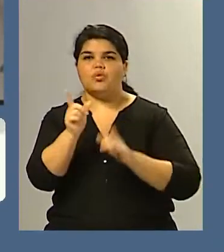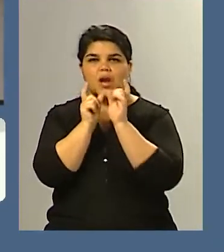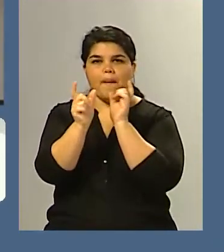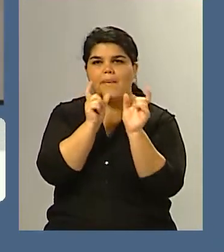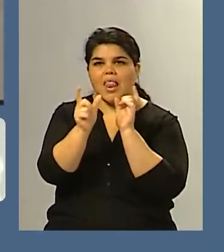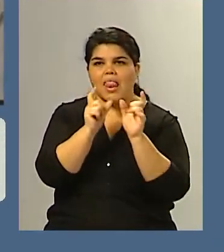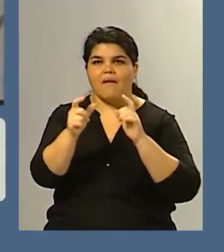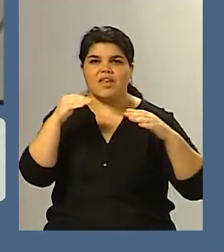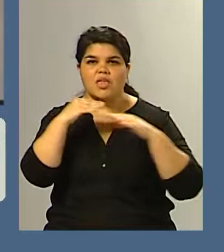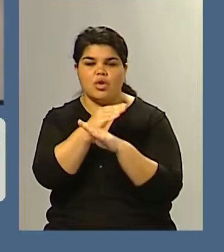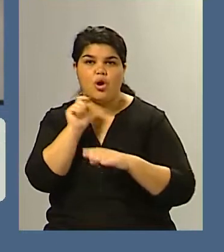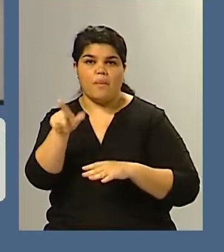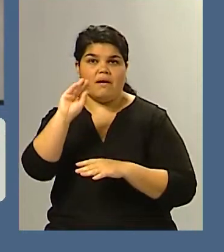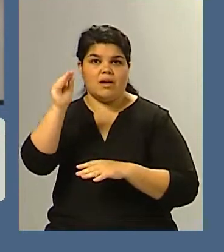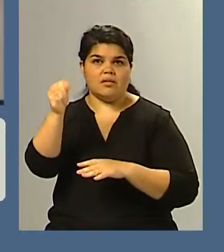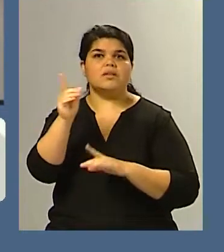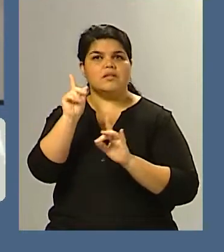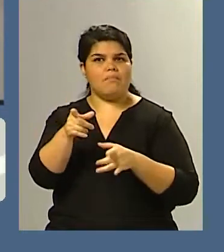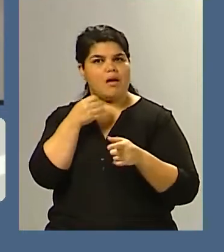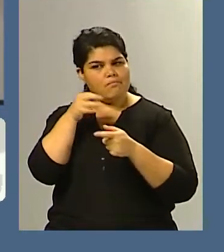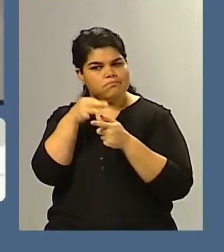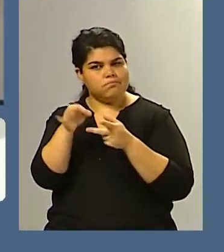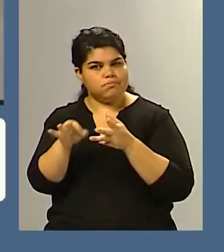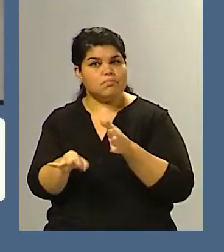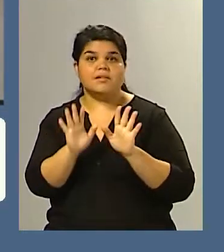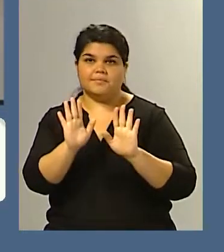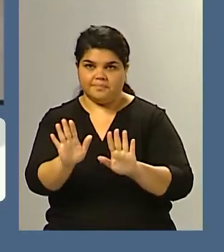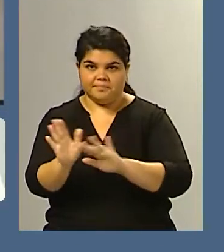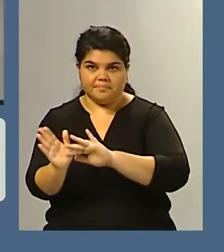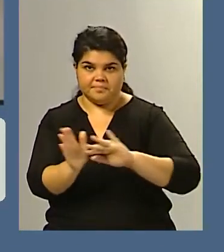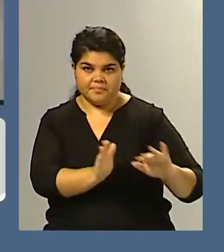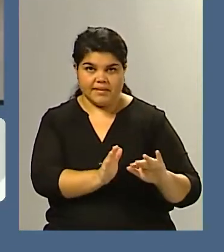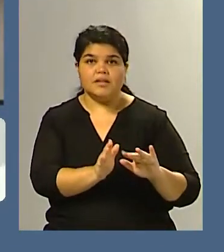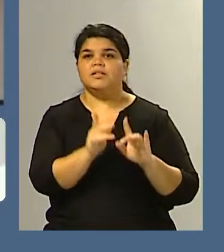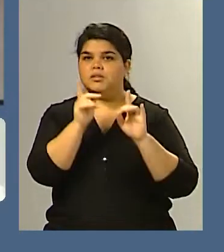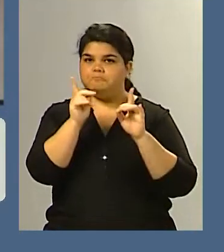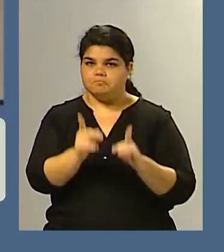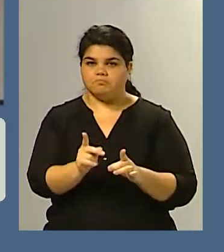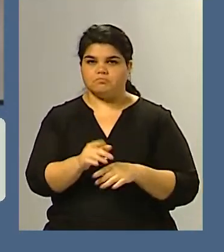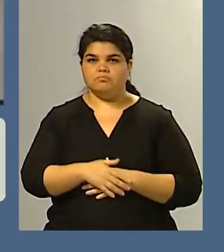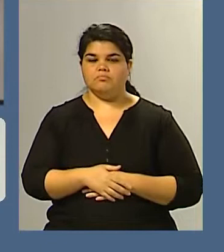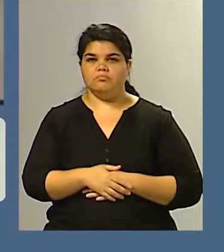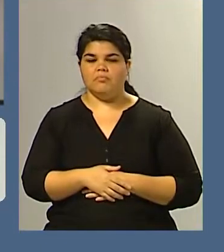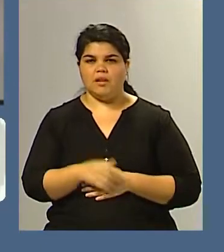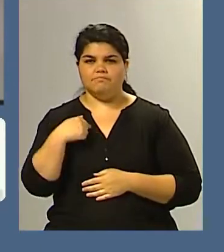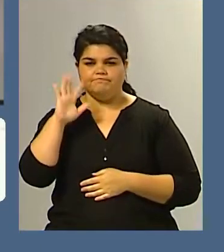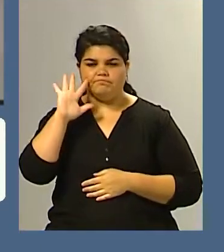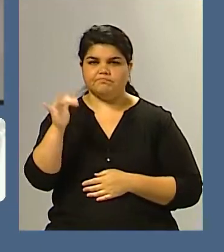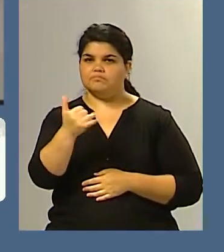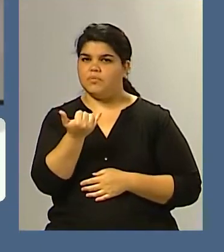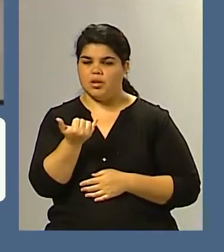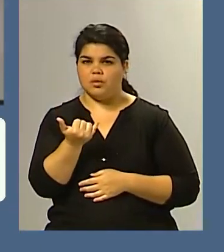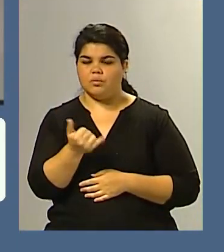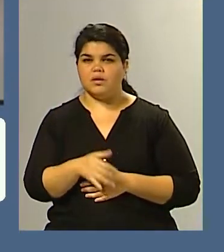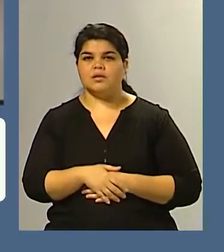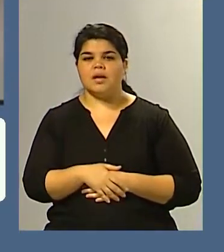bien. Por lo tanto, esto vi una cantidad de aristas que tal vez